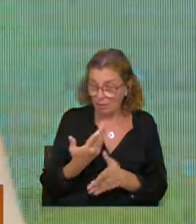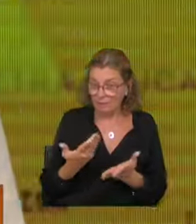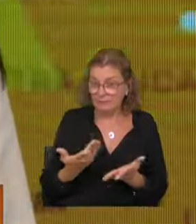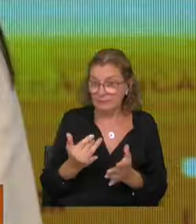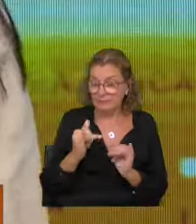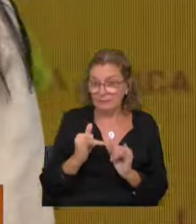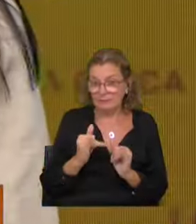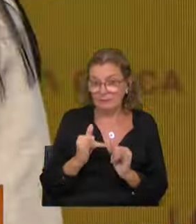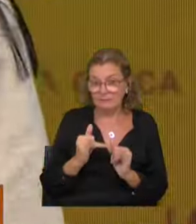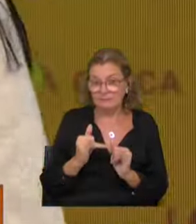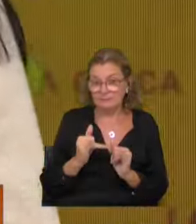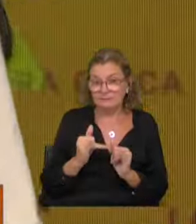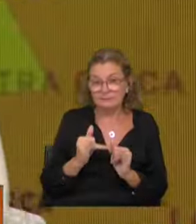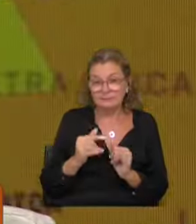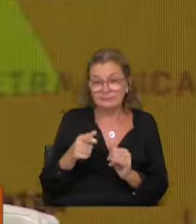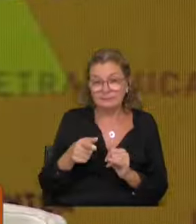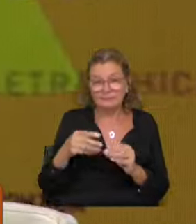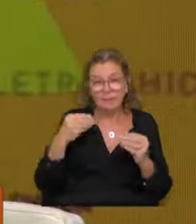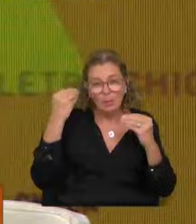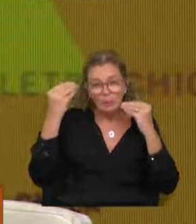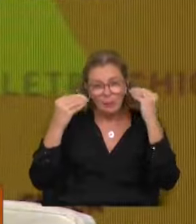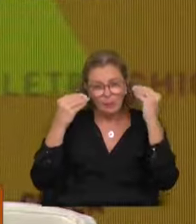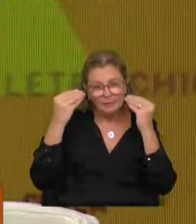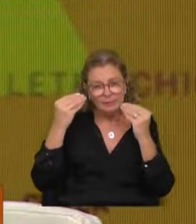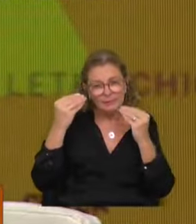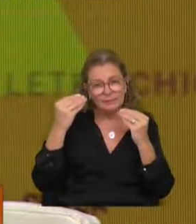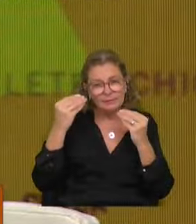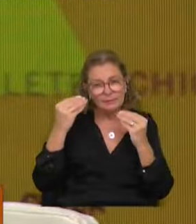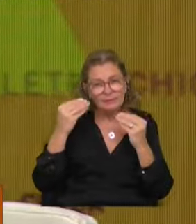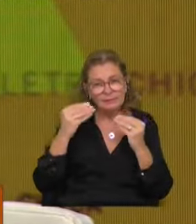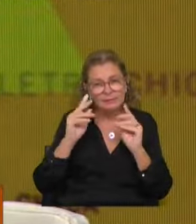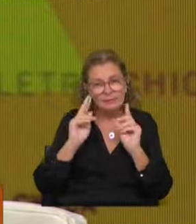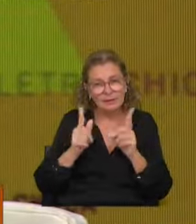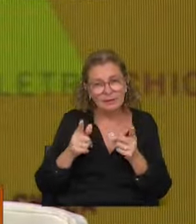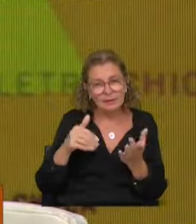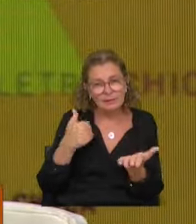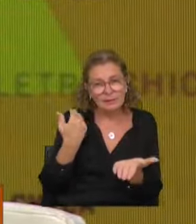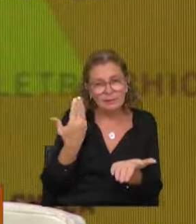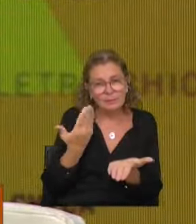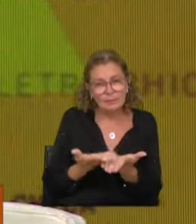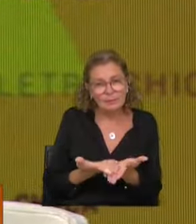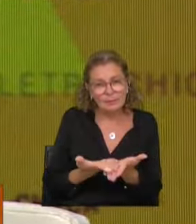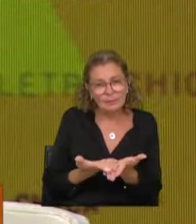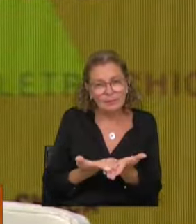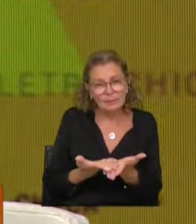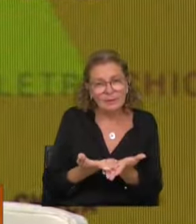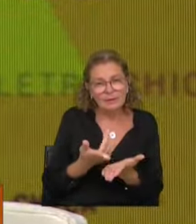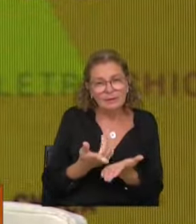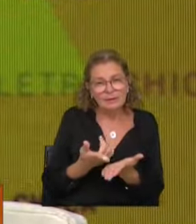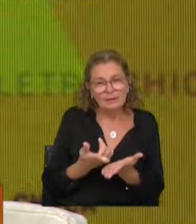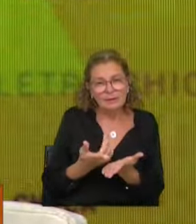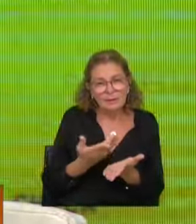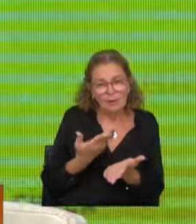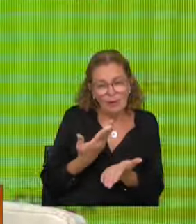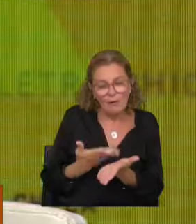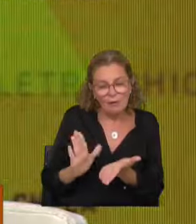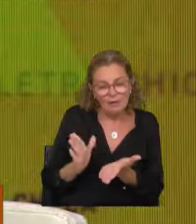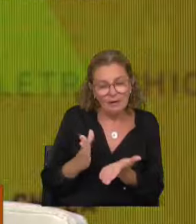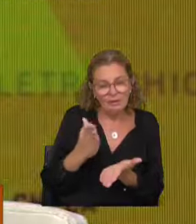eh es una preocupación eh Y hay que ponerlo sobre la mesa porque la patologización de la vulneración de